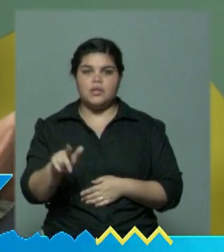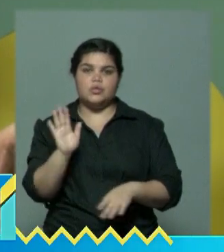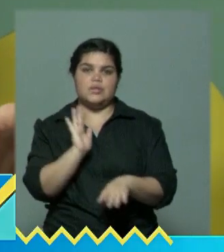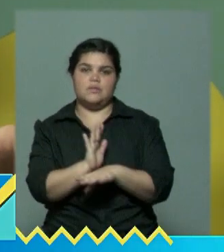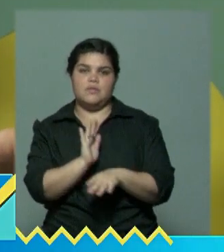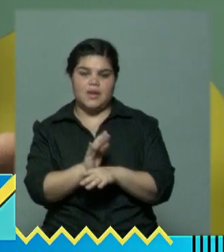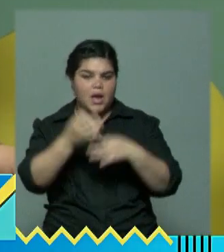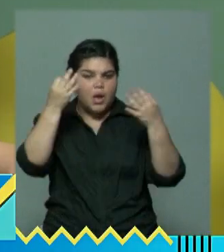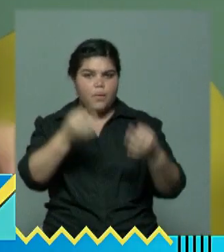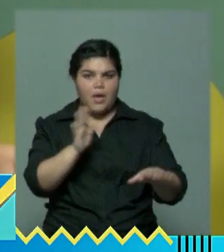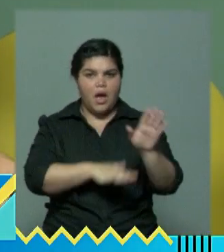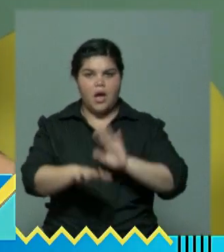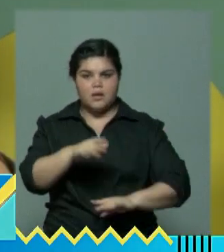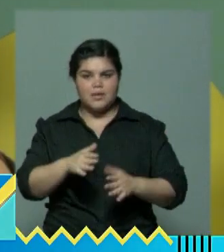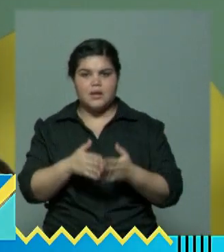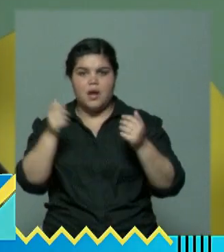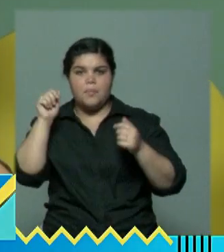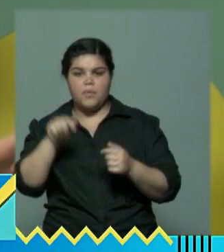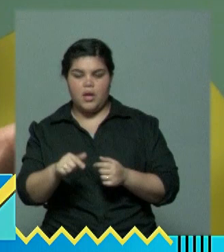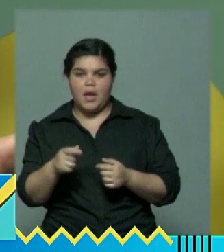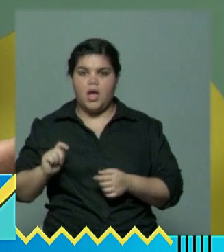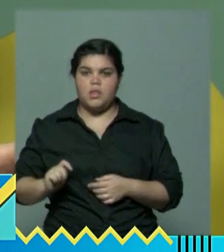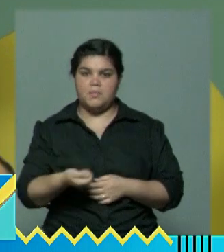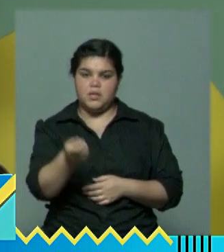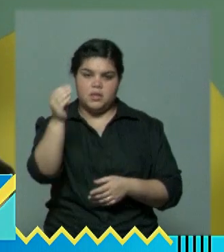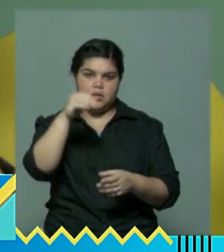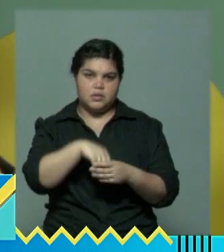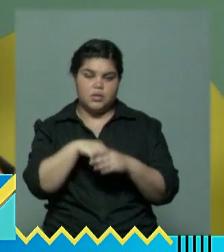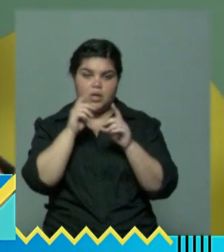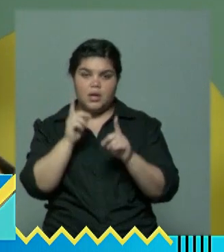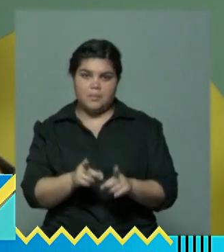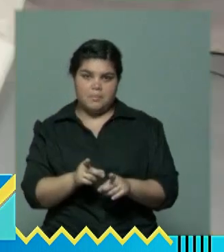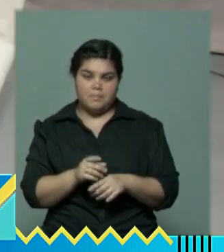y eficacia dentro de la gestión de la administración, independientemente de cualquier